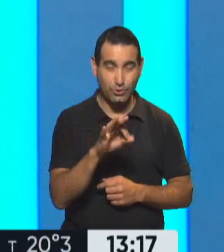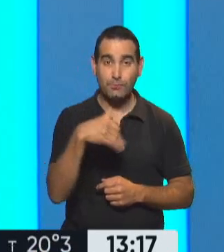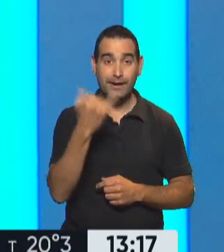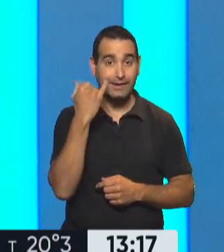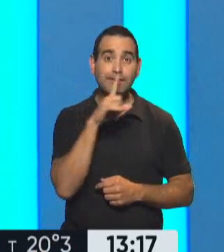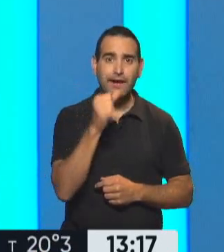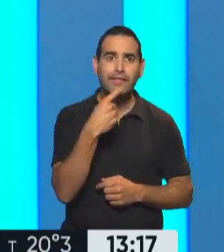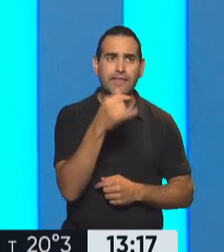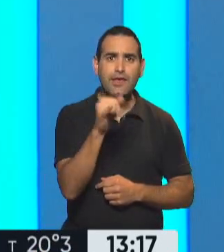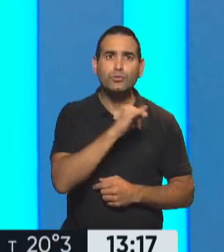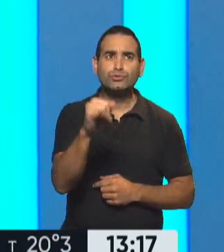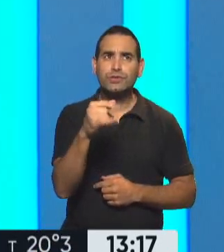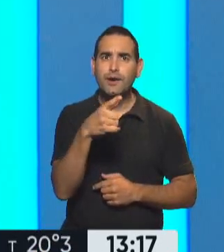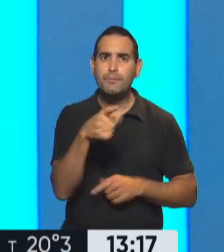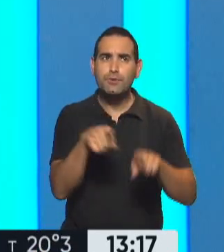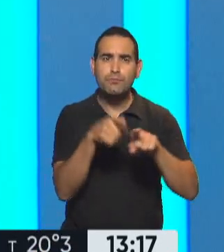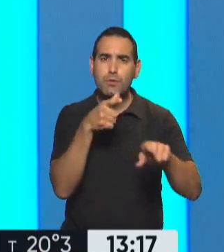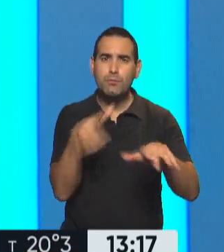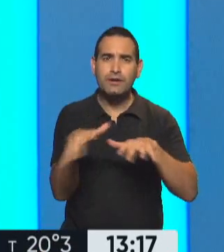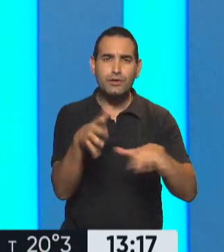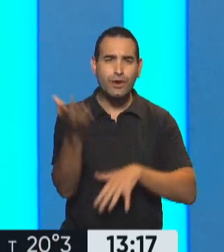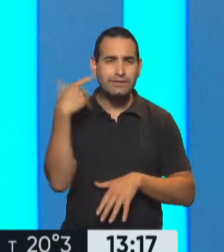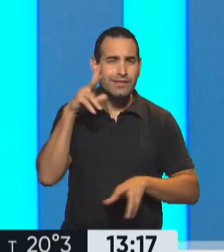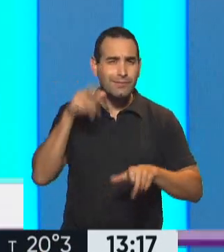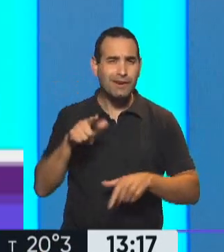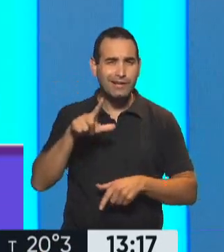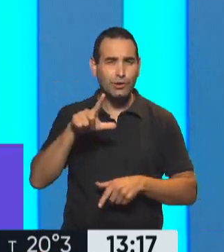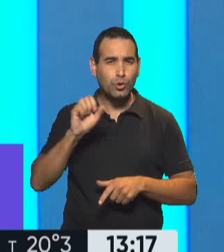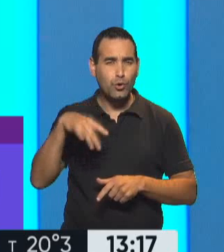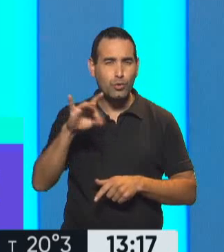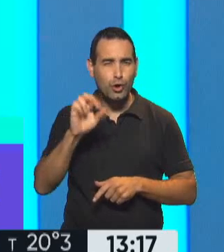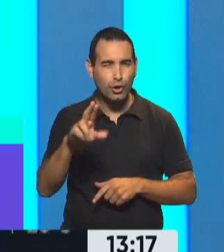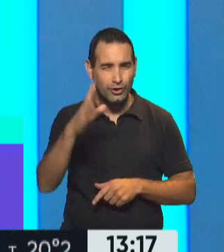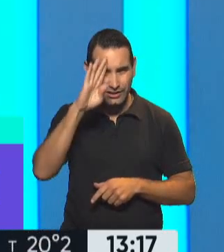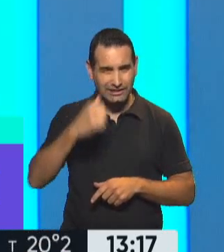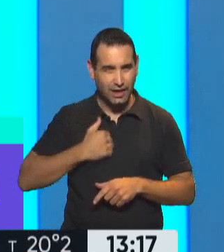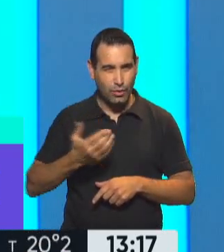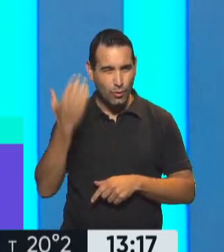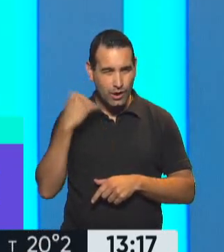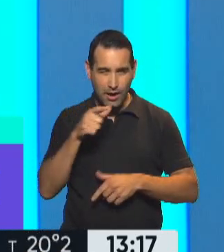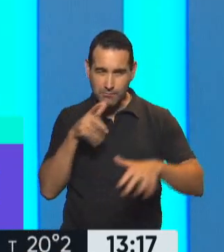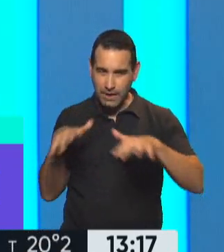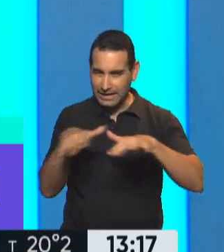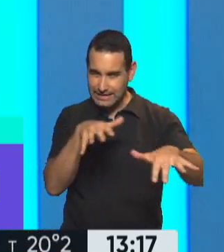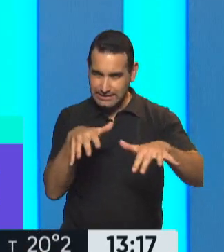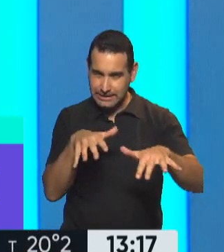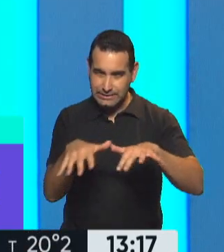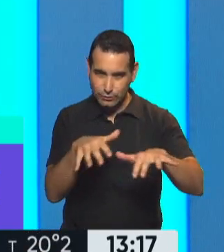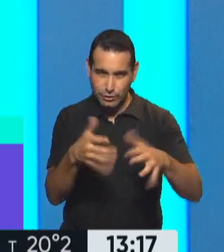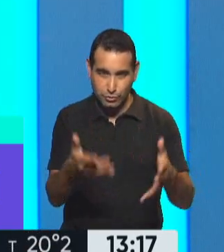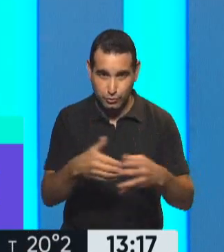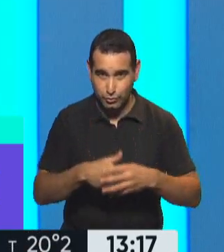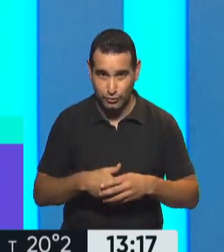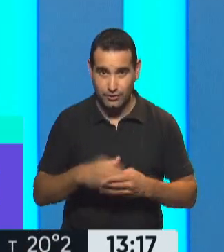lo comparó con lo que fue el Plan Cóndor durante las dictaduras. Exacto. Por la vinculación entre, en aquel